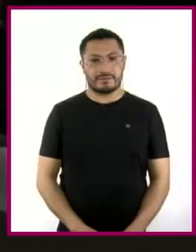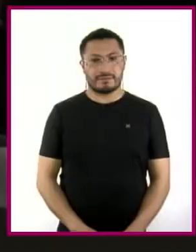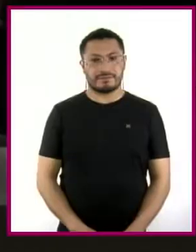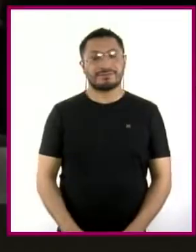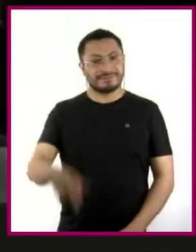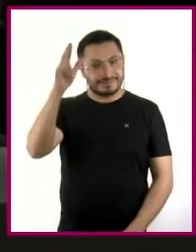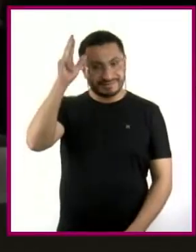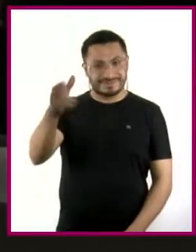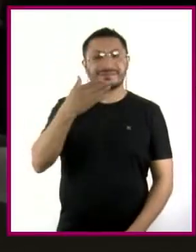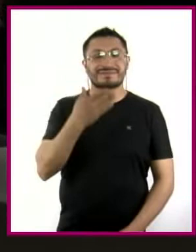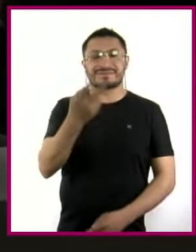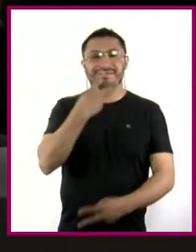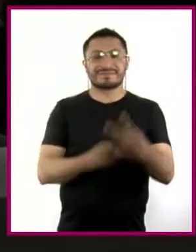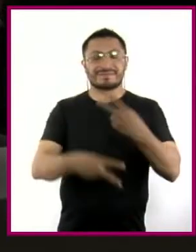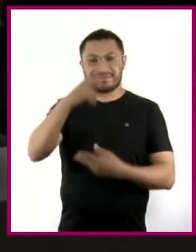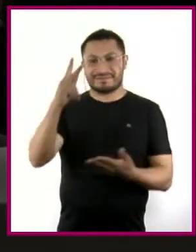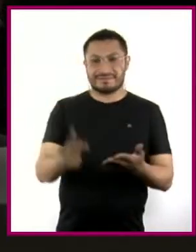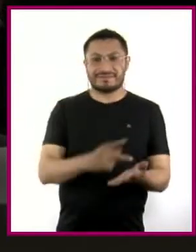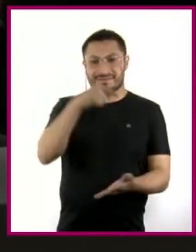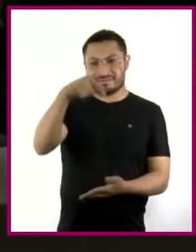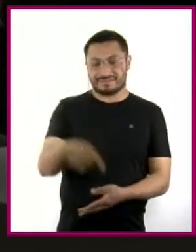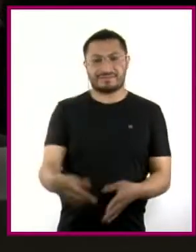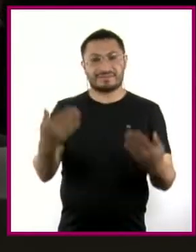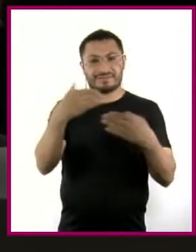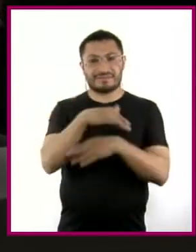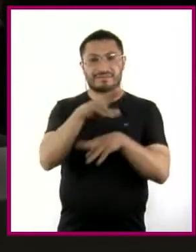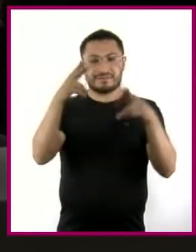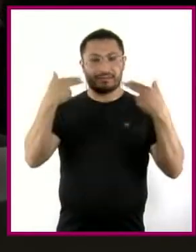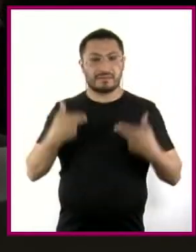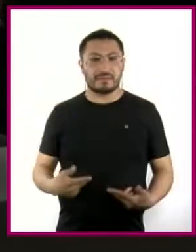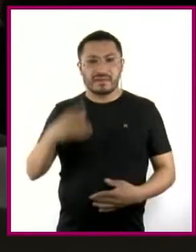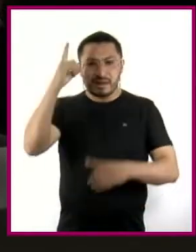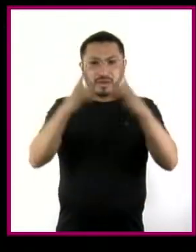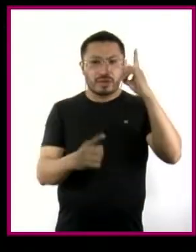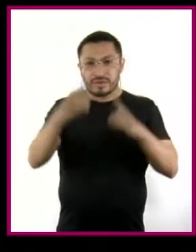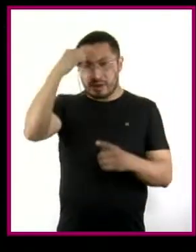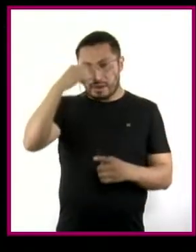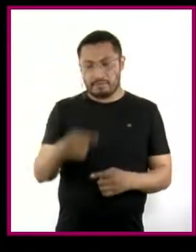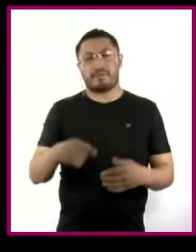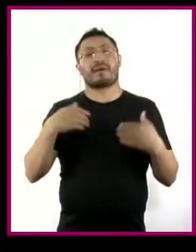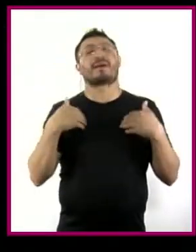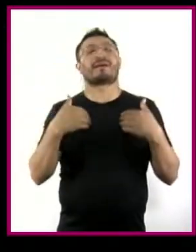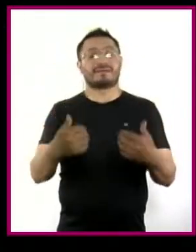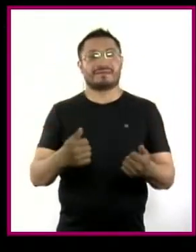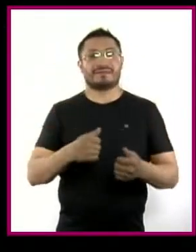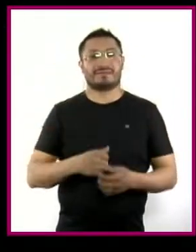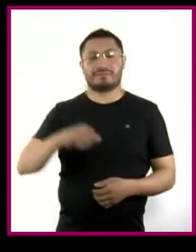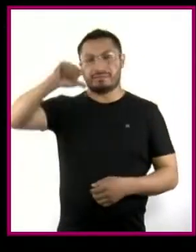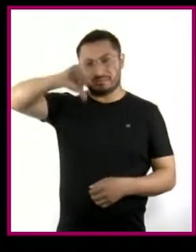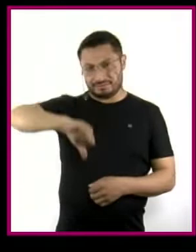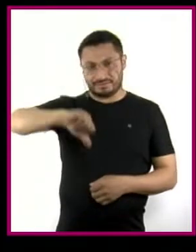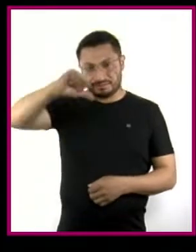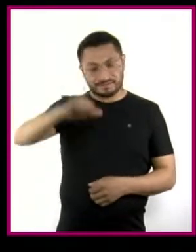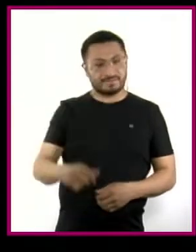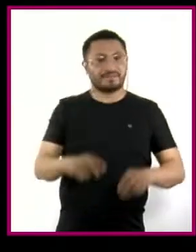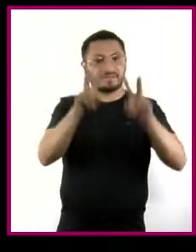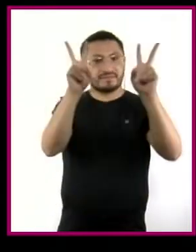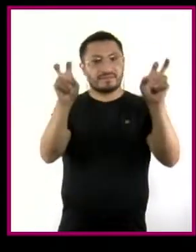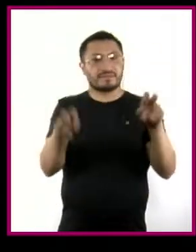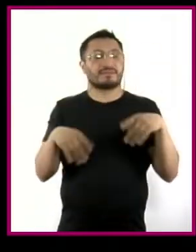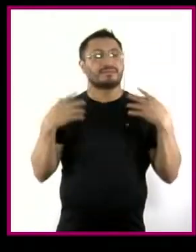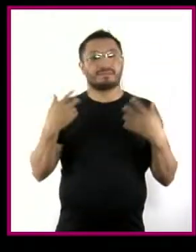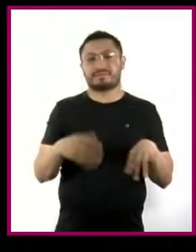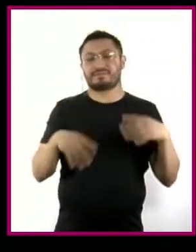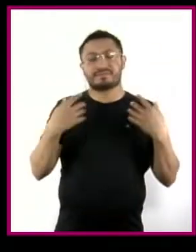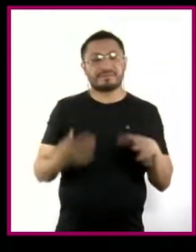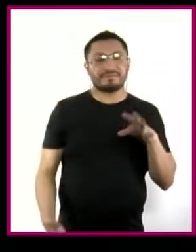Hola, te doy la bienvenida una vez más a Humanamente, Dudar para Comprender. En el programa de hoy abordaremos un tema que está